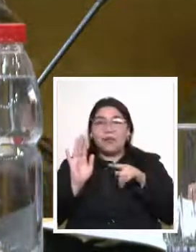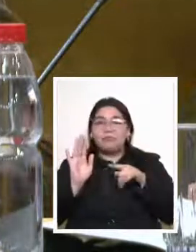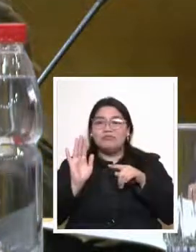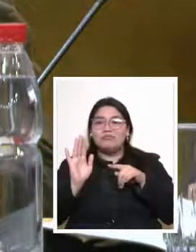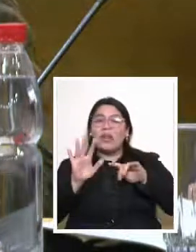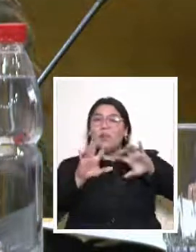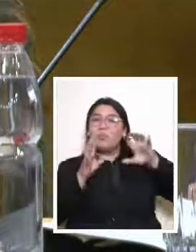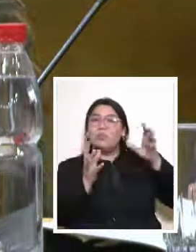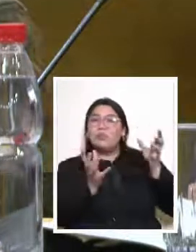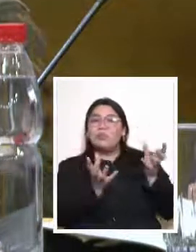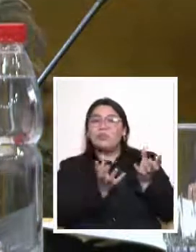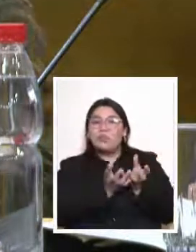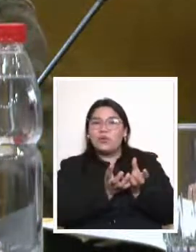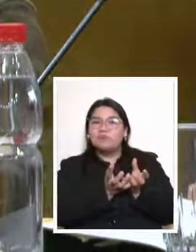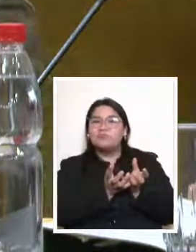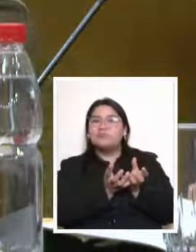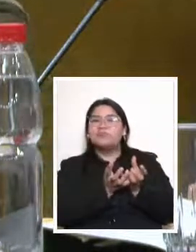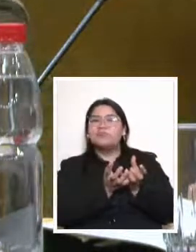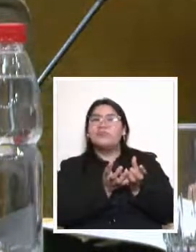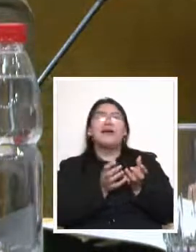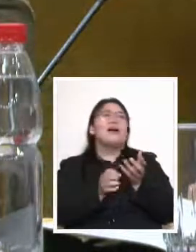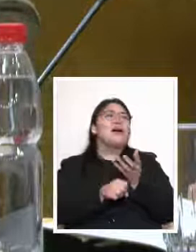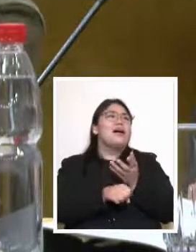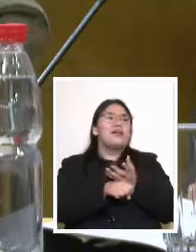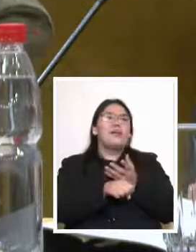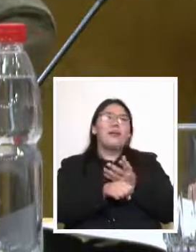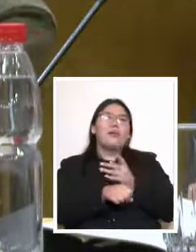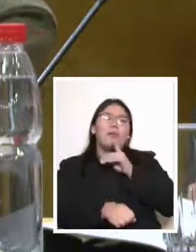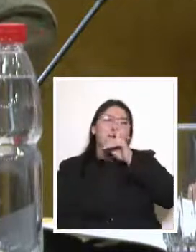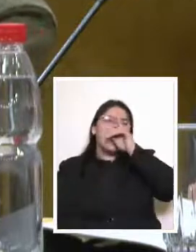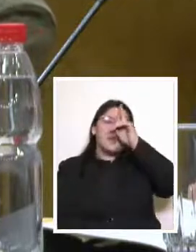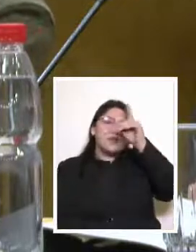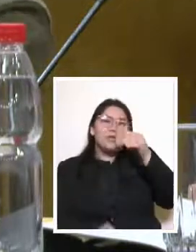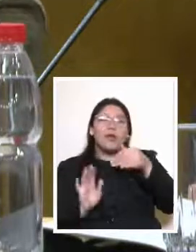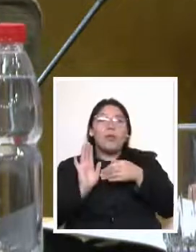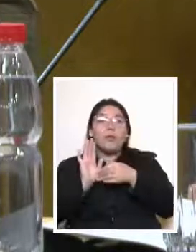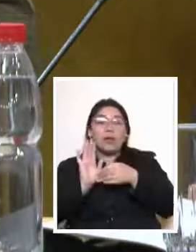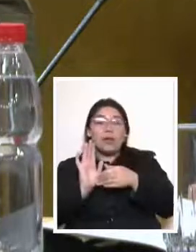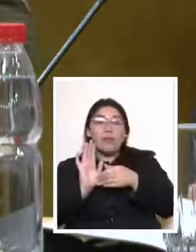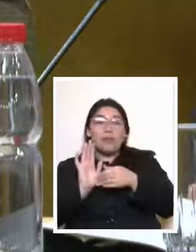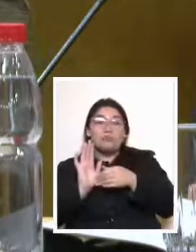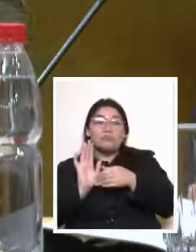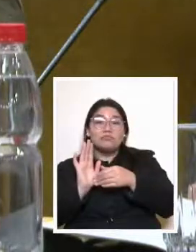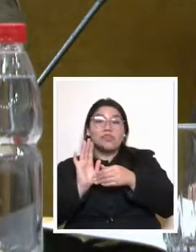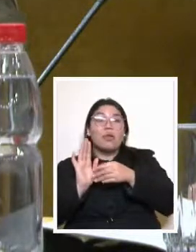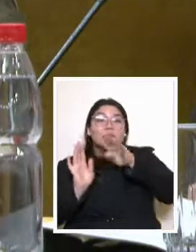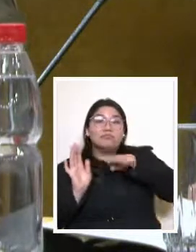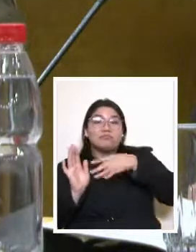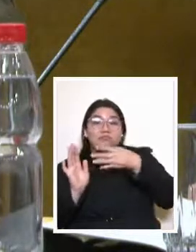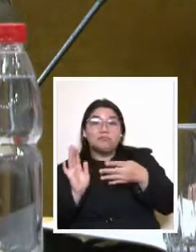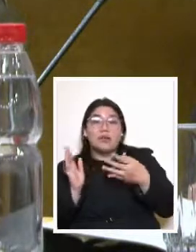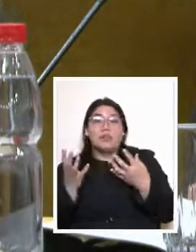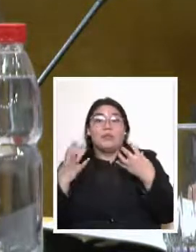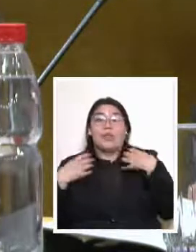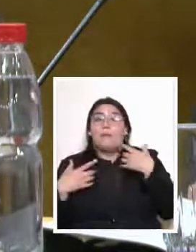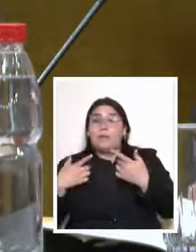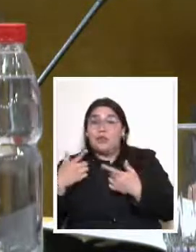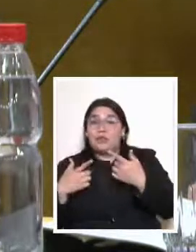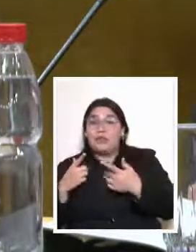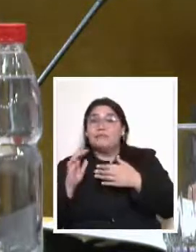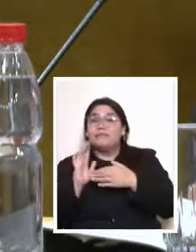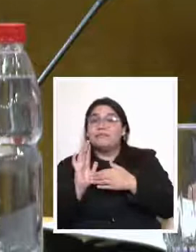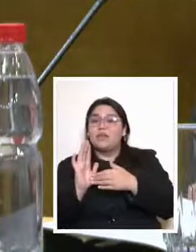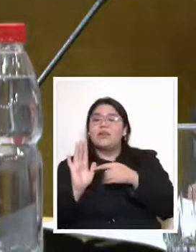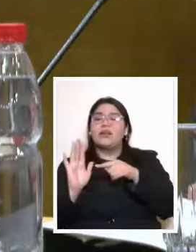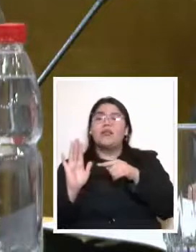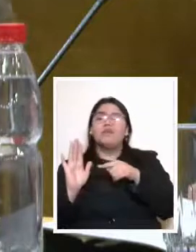a imponerse, sobre todo comunicacionalmente y en las agendas de política educativa internacional, una imagen muy simplista